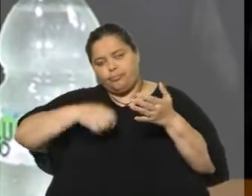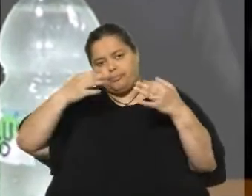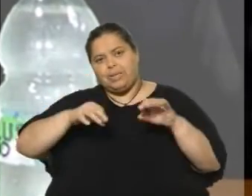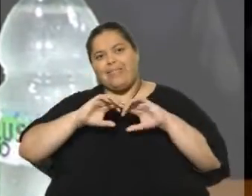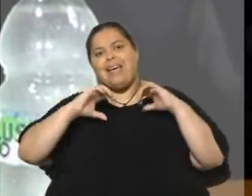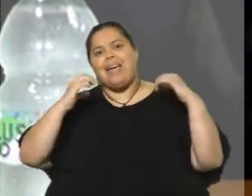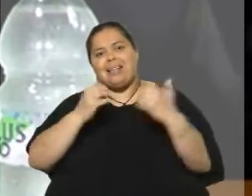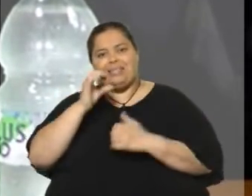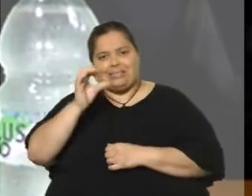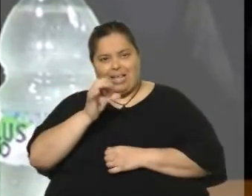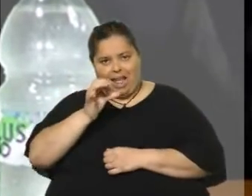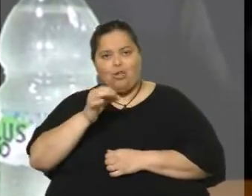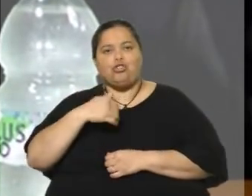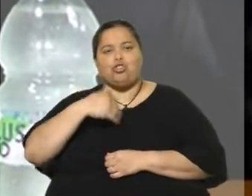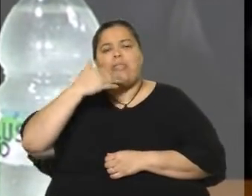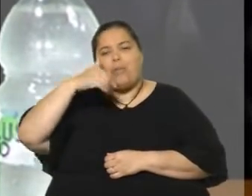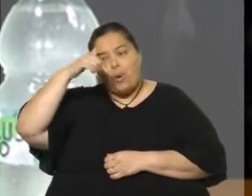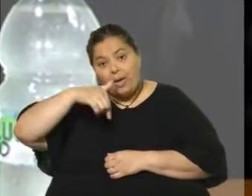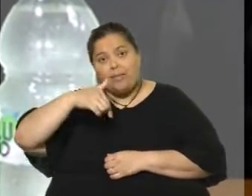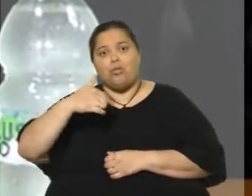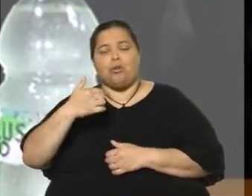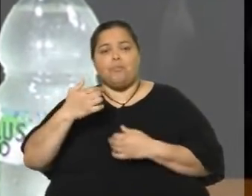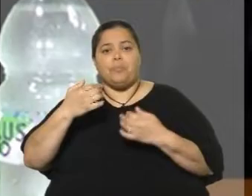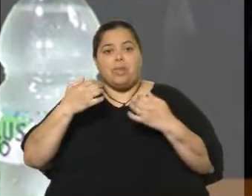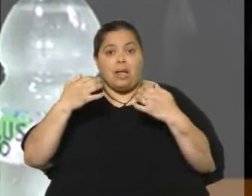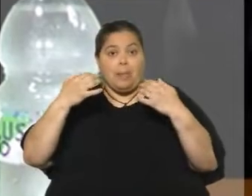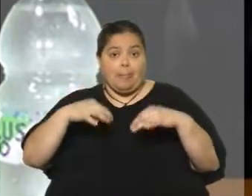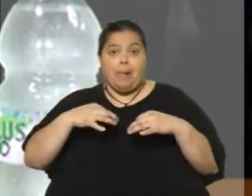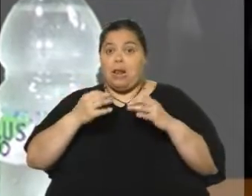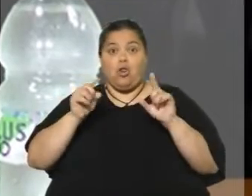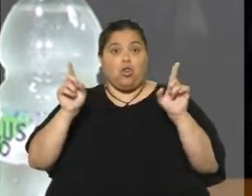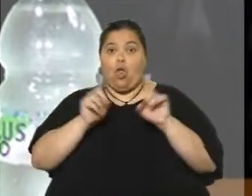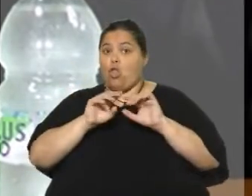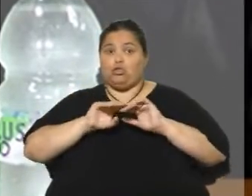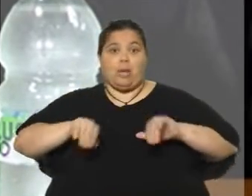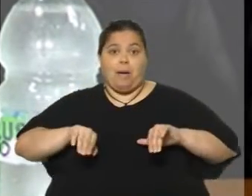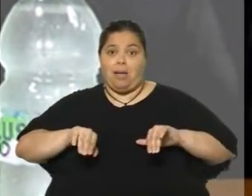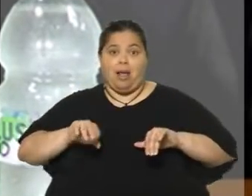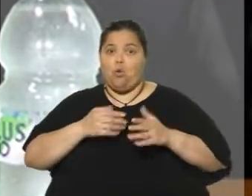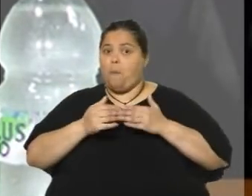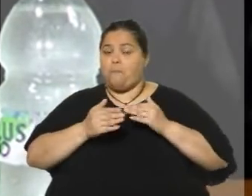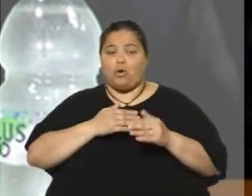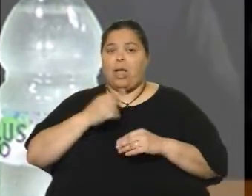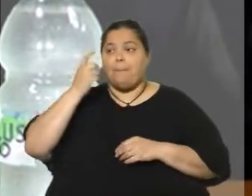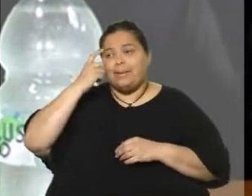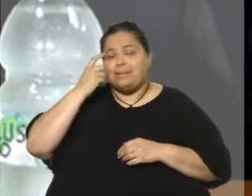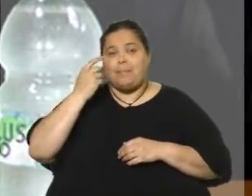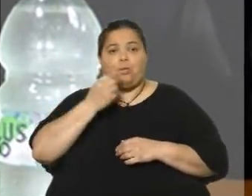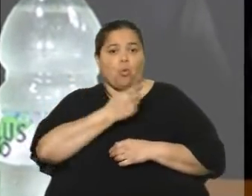partir de estas consideraciones, donde no nos separan lo que pensamos respecto